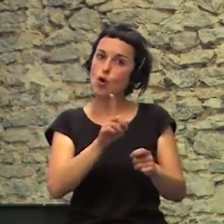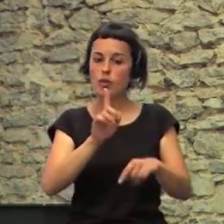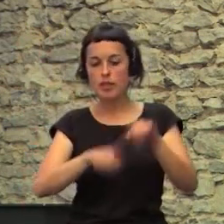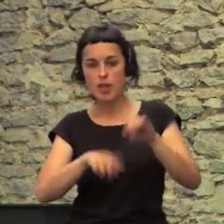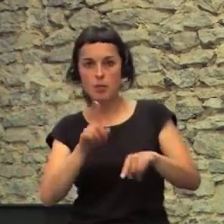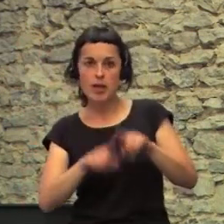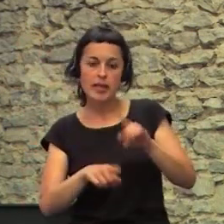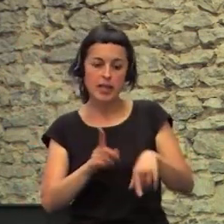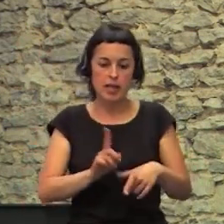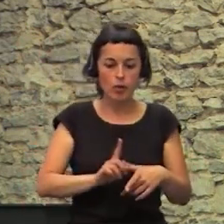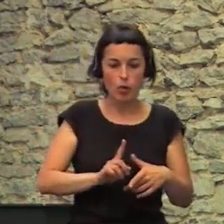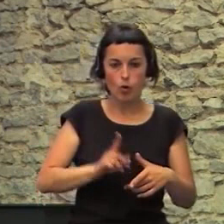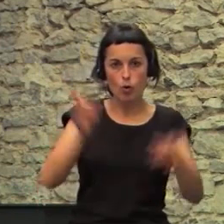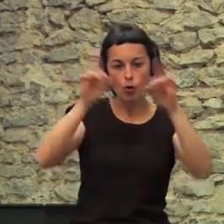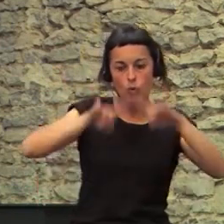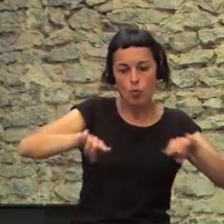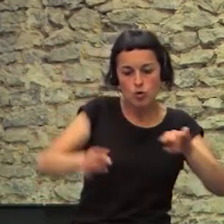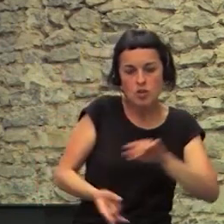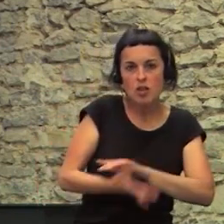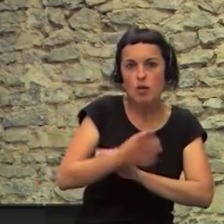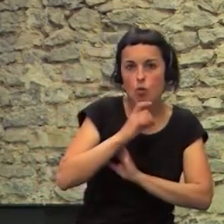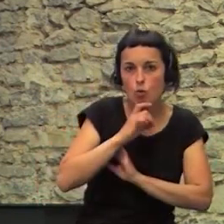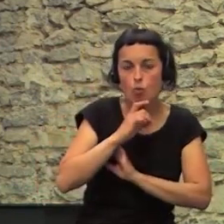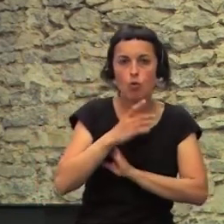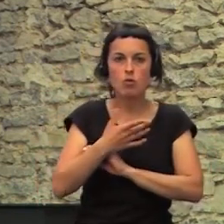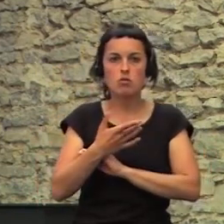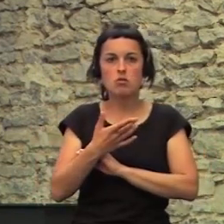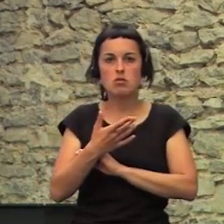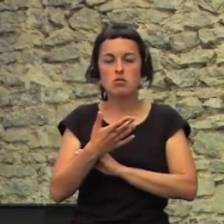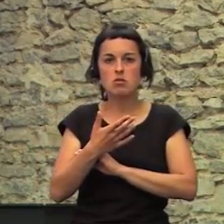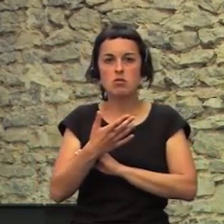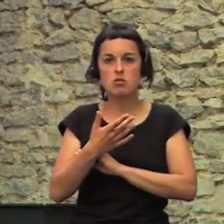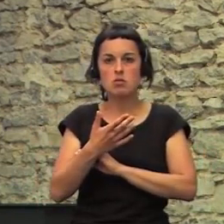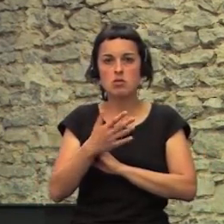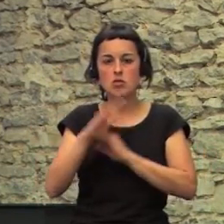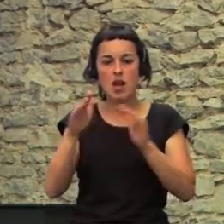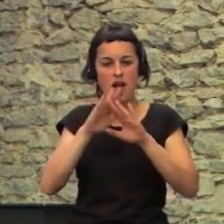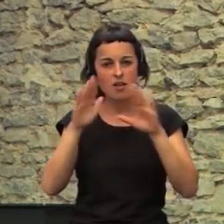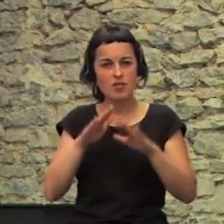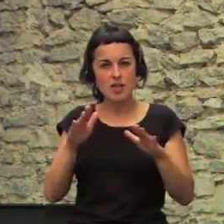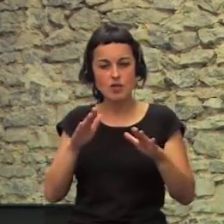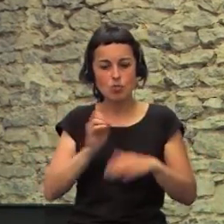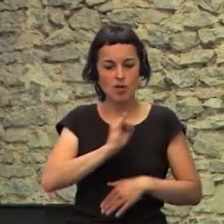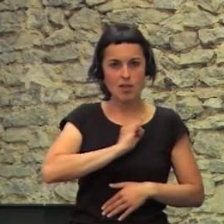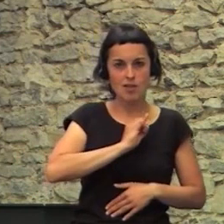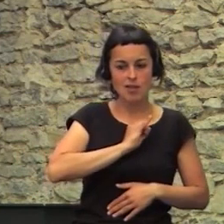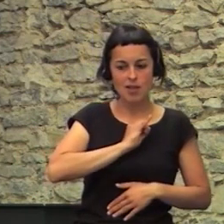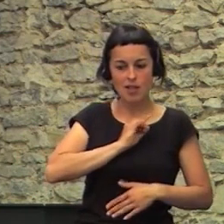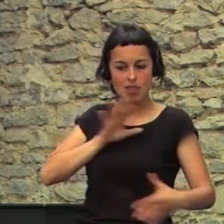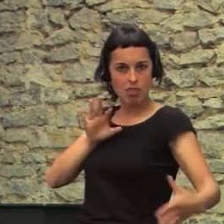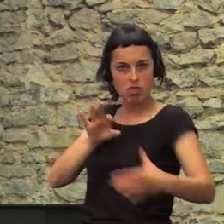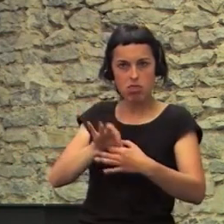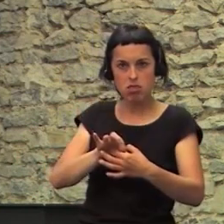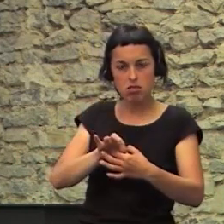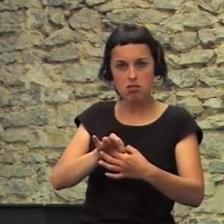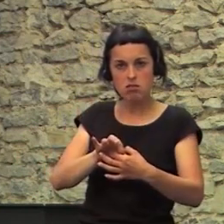genitales determinados o con unos cromosomas determinados. Hay una tendencia a asociar demasiado esas situaciones a identidad. Y